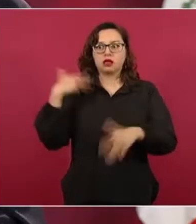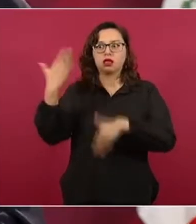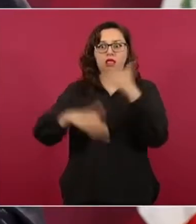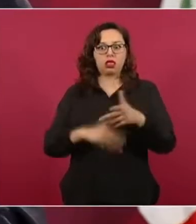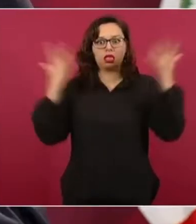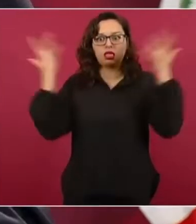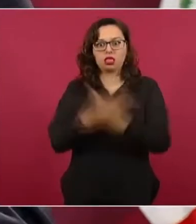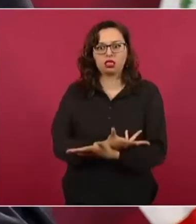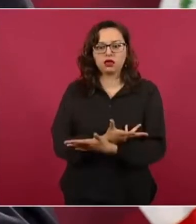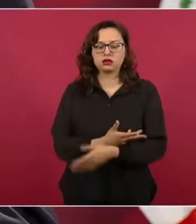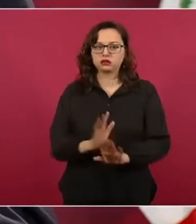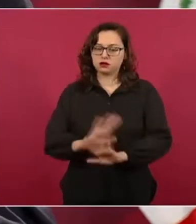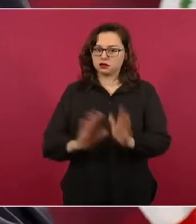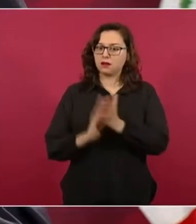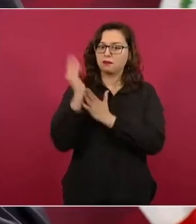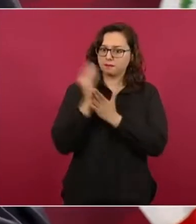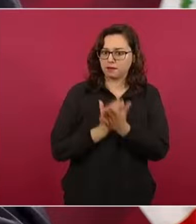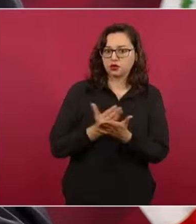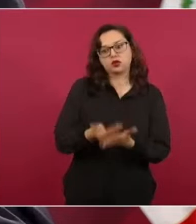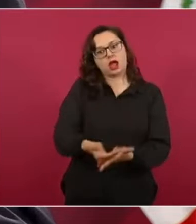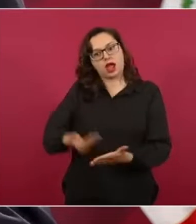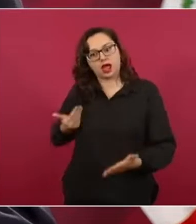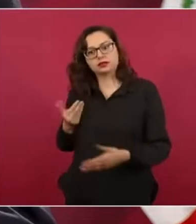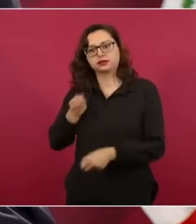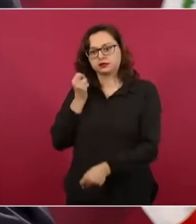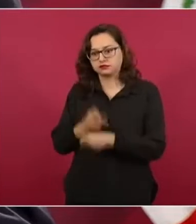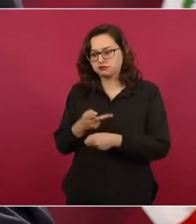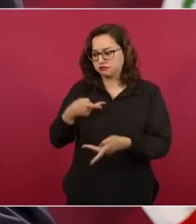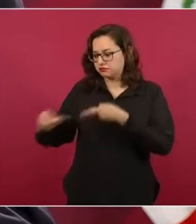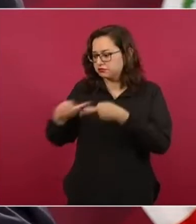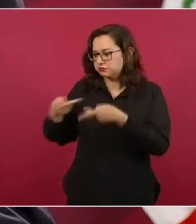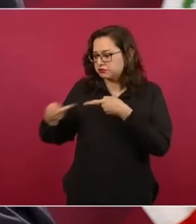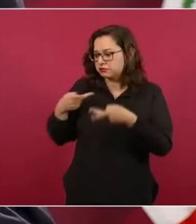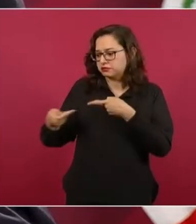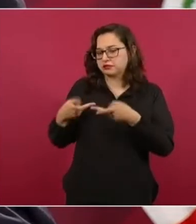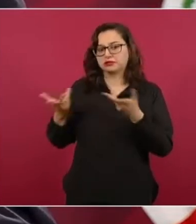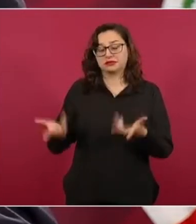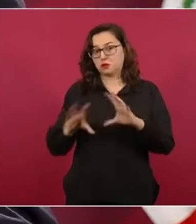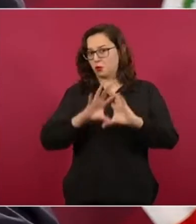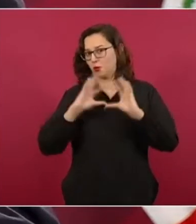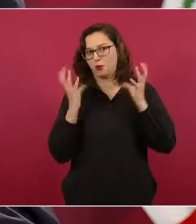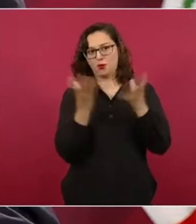afecte tanto la inflación mundial.